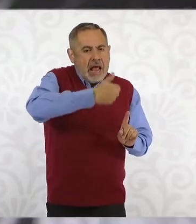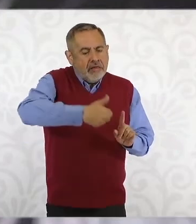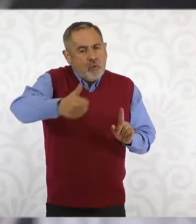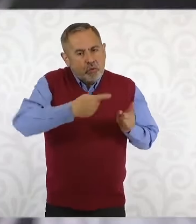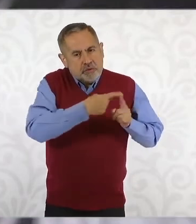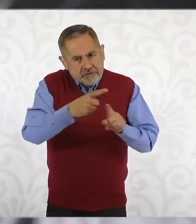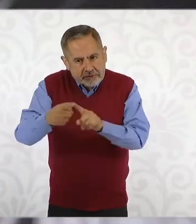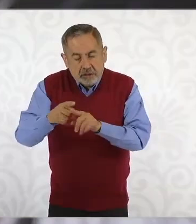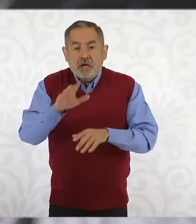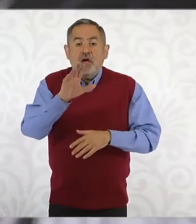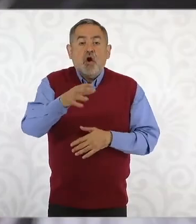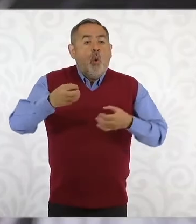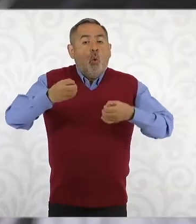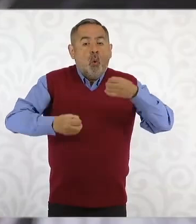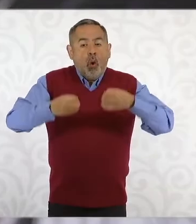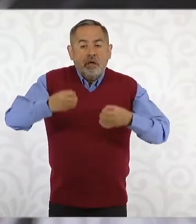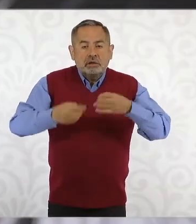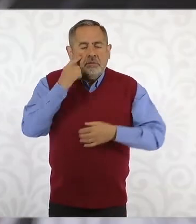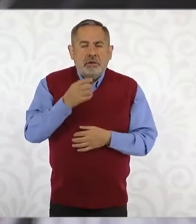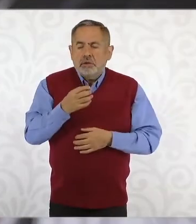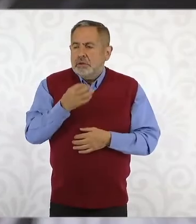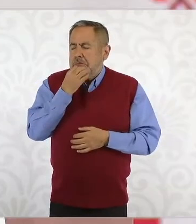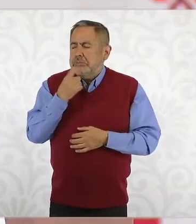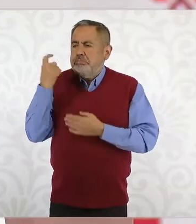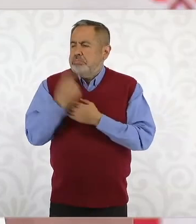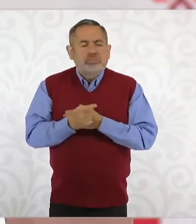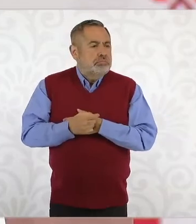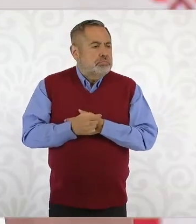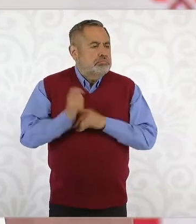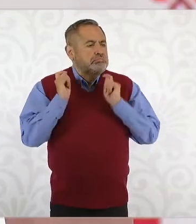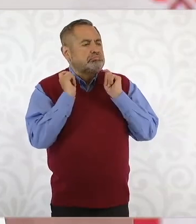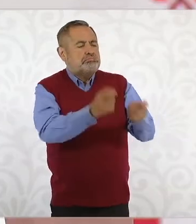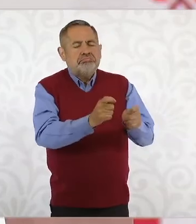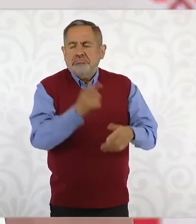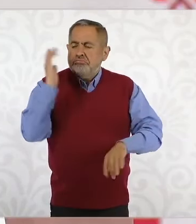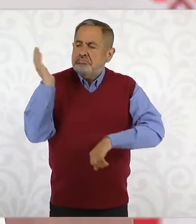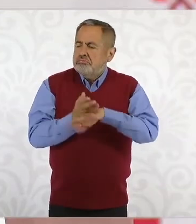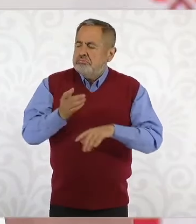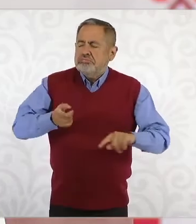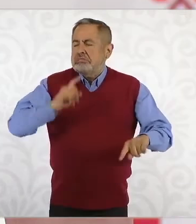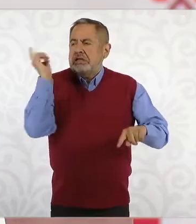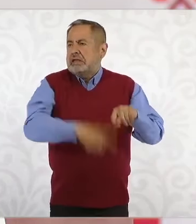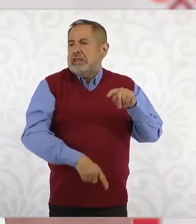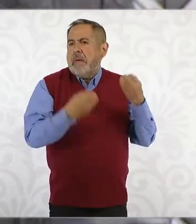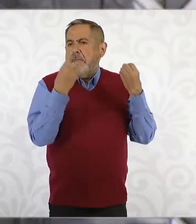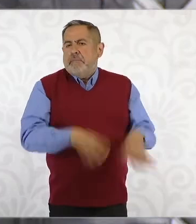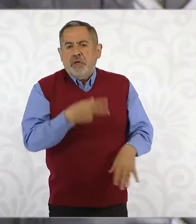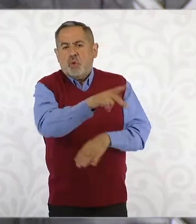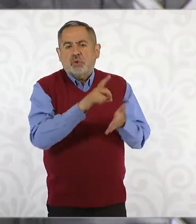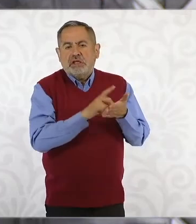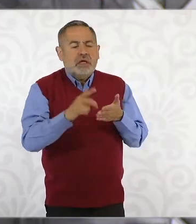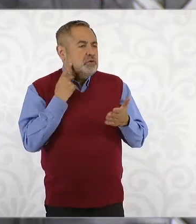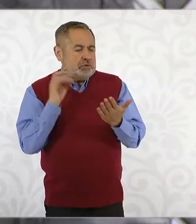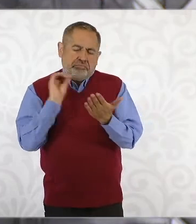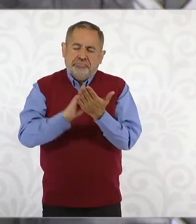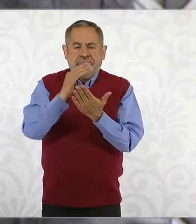concreto. Los jueces normalmente lo hacen en automático. Dictan una sanción, una pena y ponen